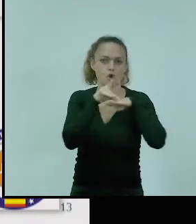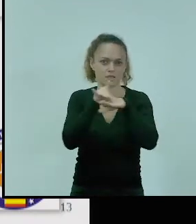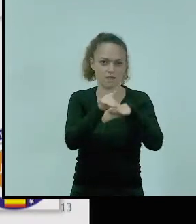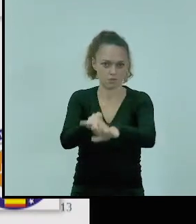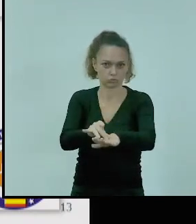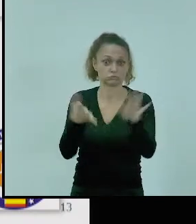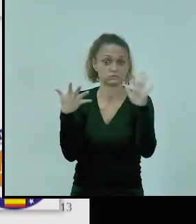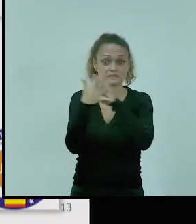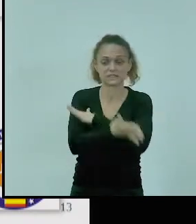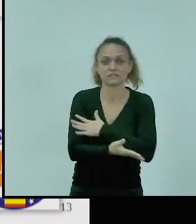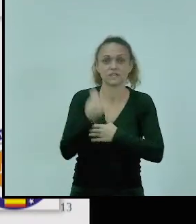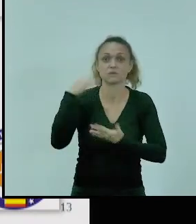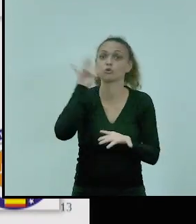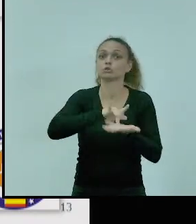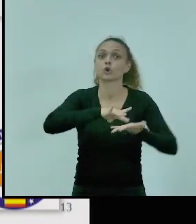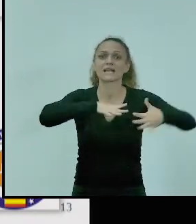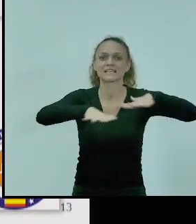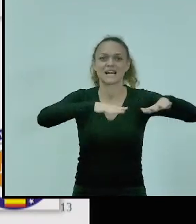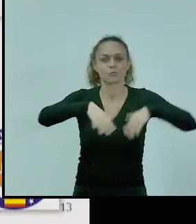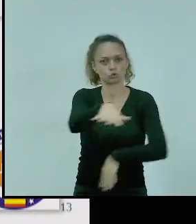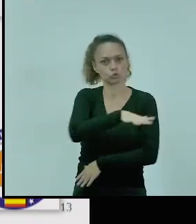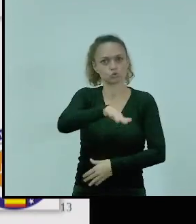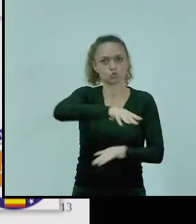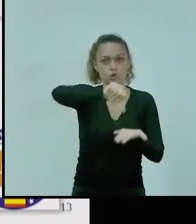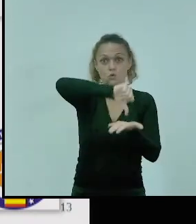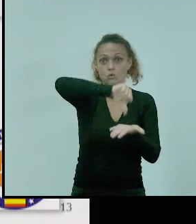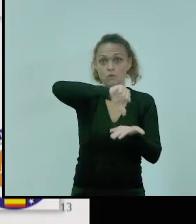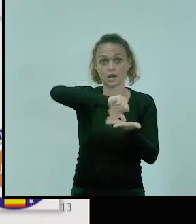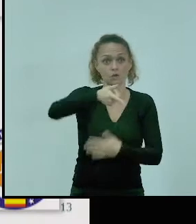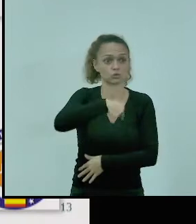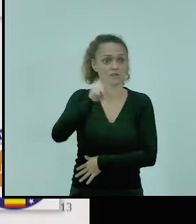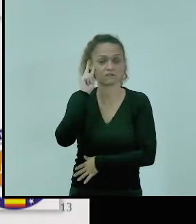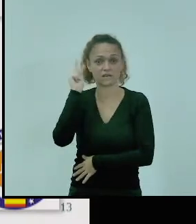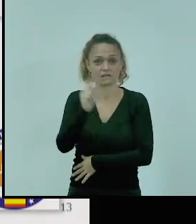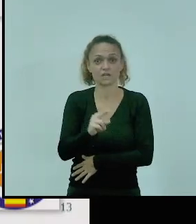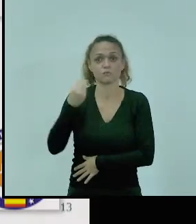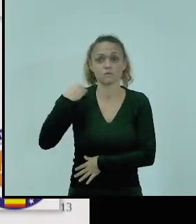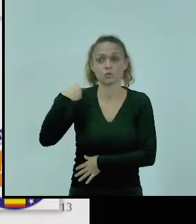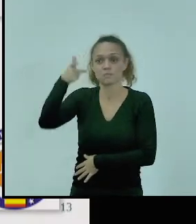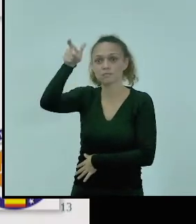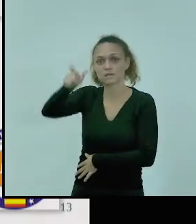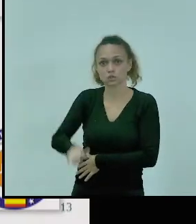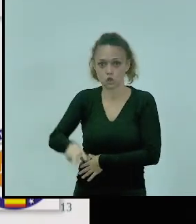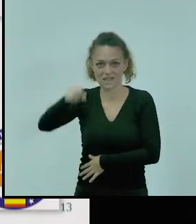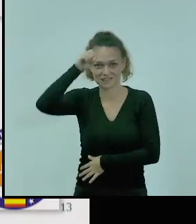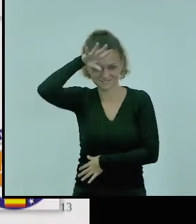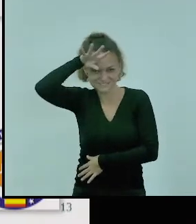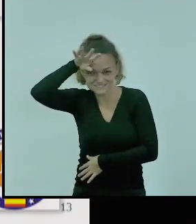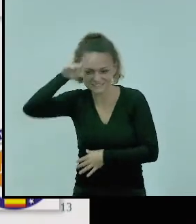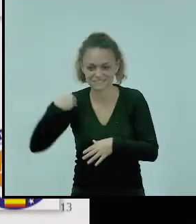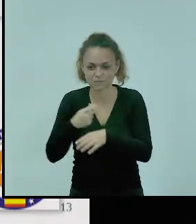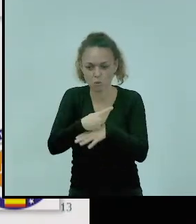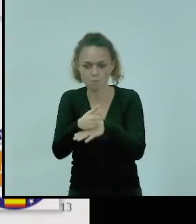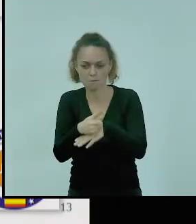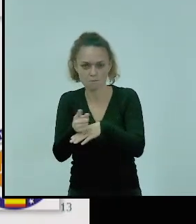Significa que cuando hay un terremoto en una zona urbana, verán probablemente a unos geólogos del Instituto Geológico Minero con una brújula que